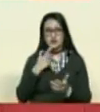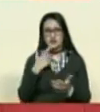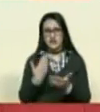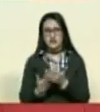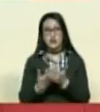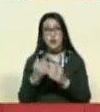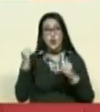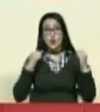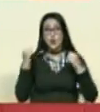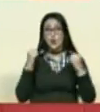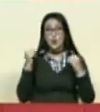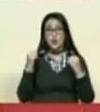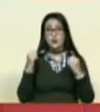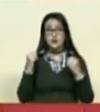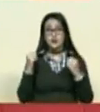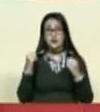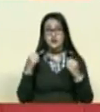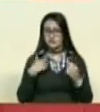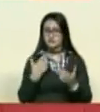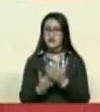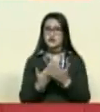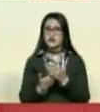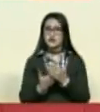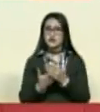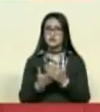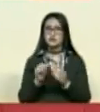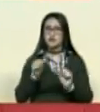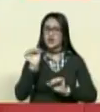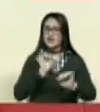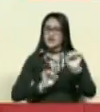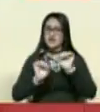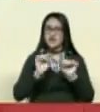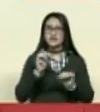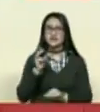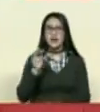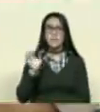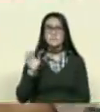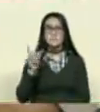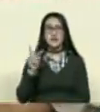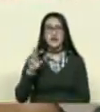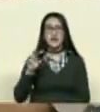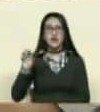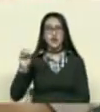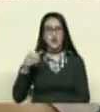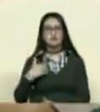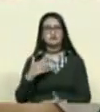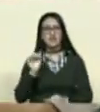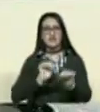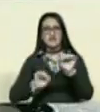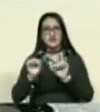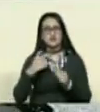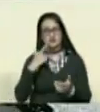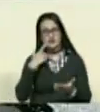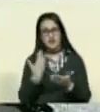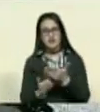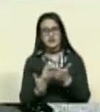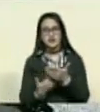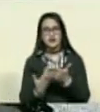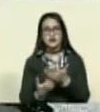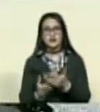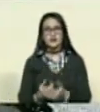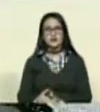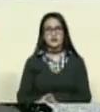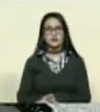lo dude o lo quiera hacer dudar, salgo en defensa de Pedro Carreño y su moral, su ética, soy testigo de